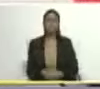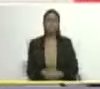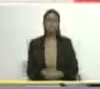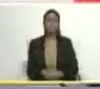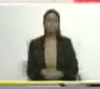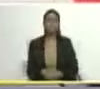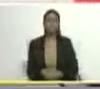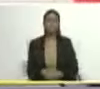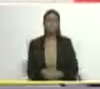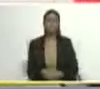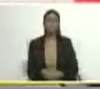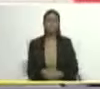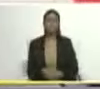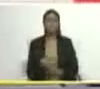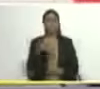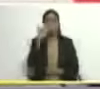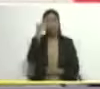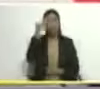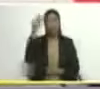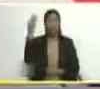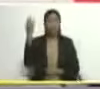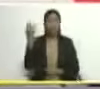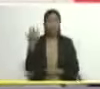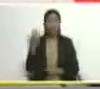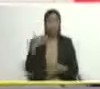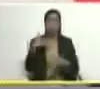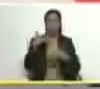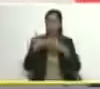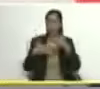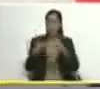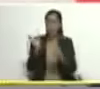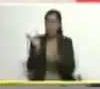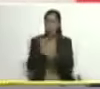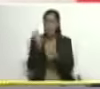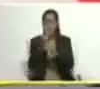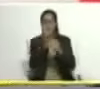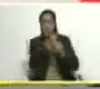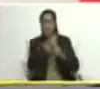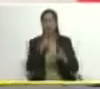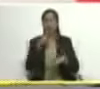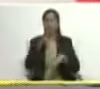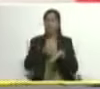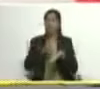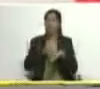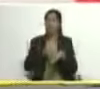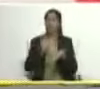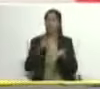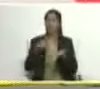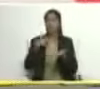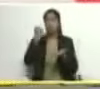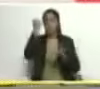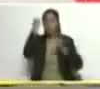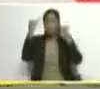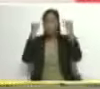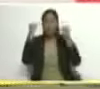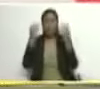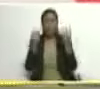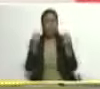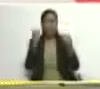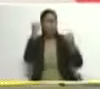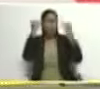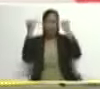Son sueños que se van haciendo realidad en base a una batalla intensa de ideas, la batalla de